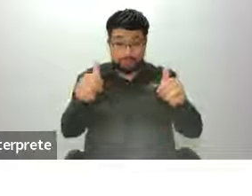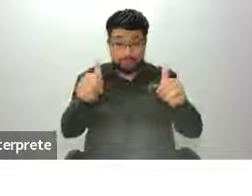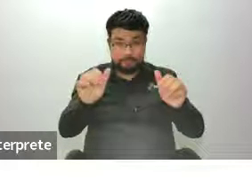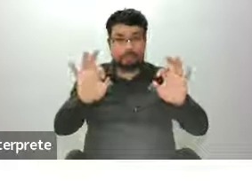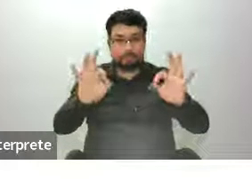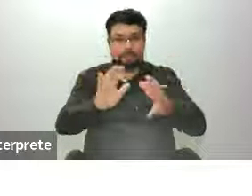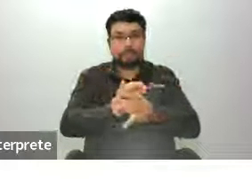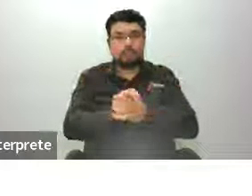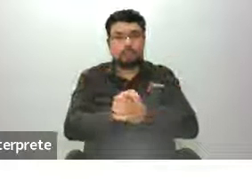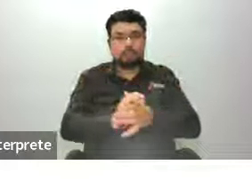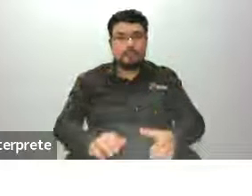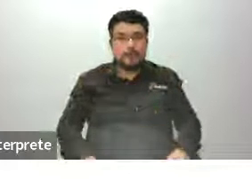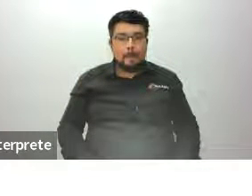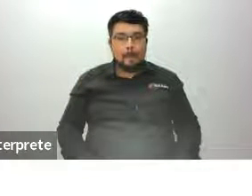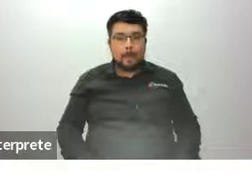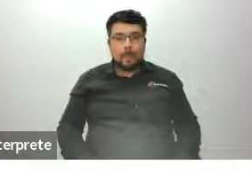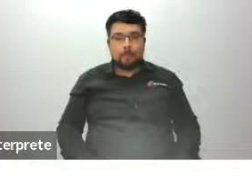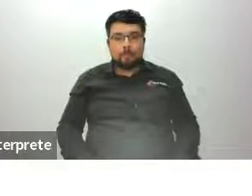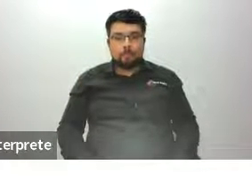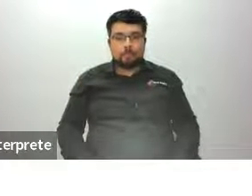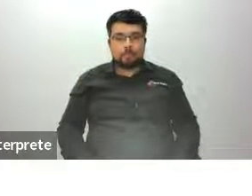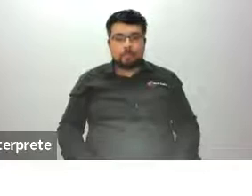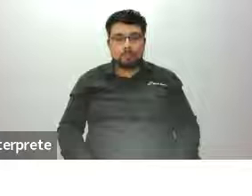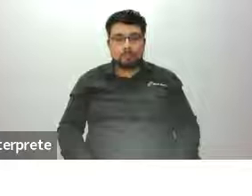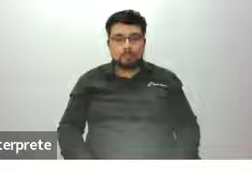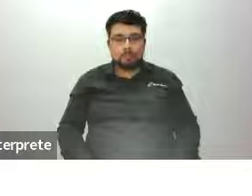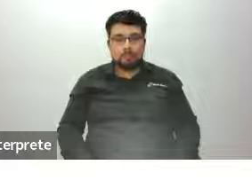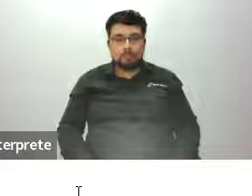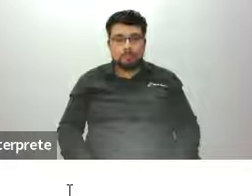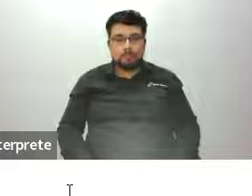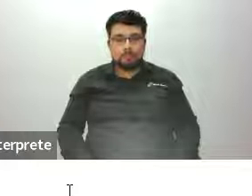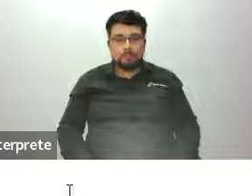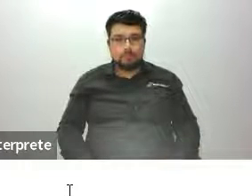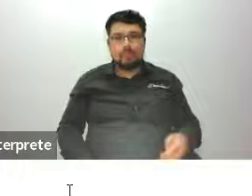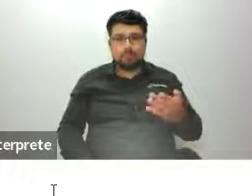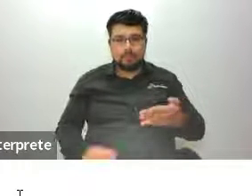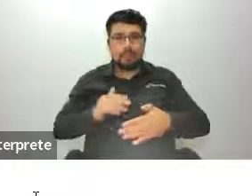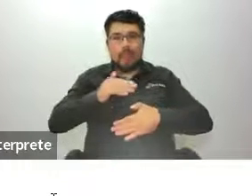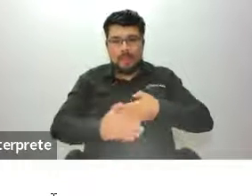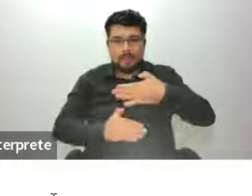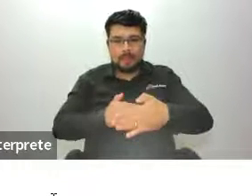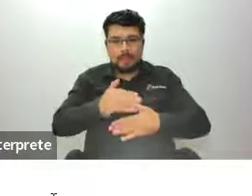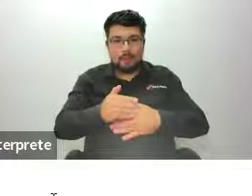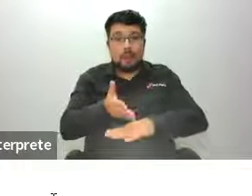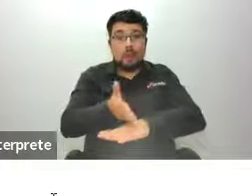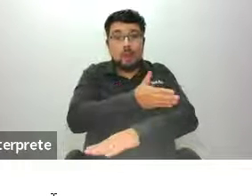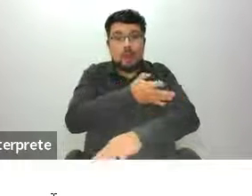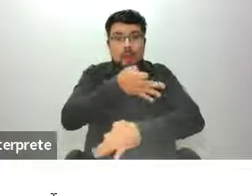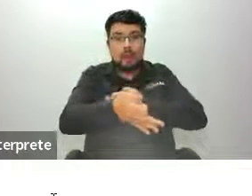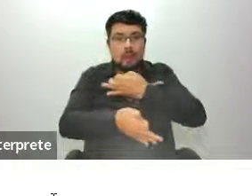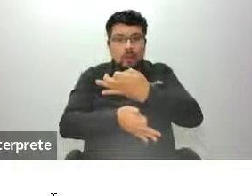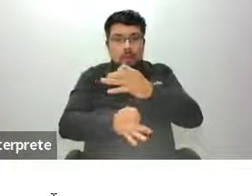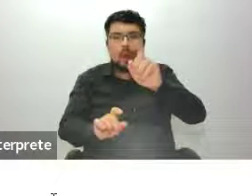Ok, entonces, am, vamos a avanzar. Como les señalaba, entonces, primero